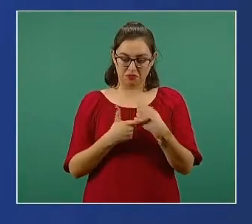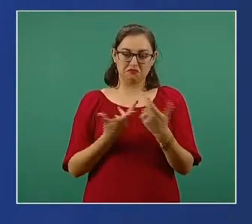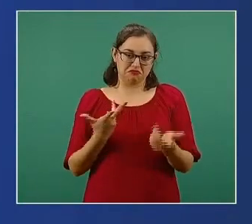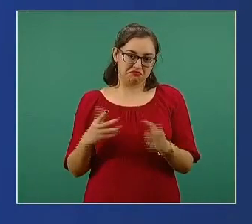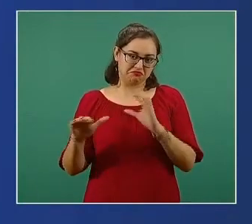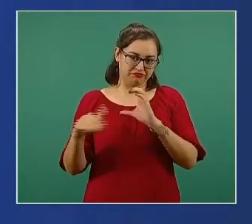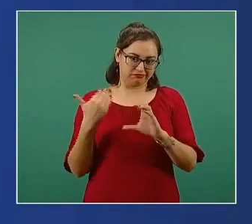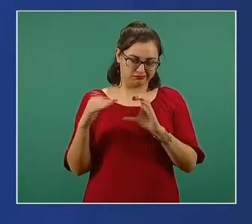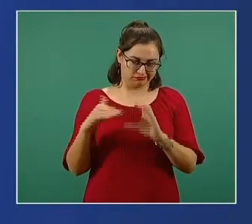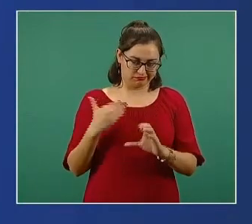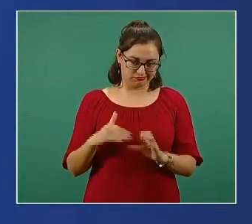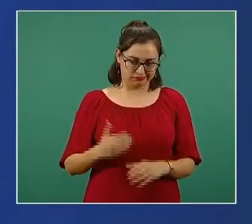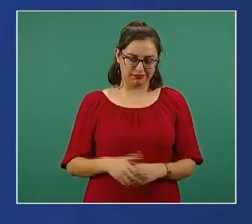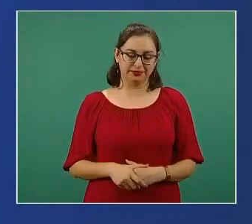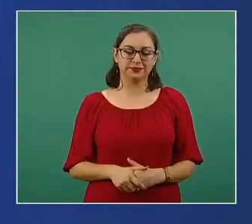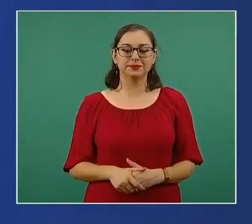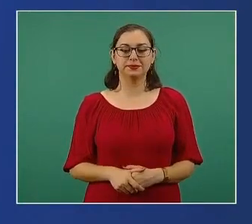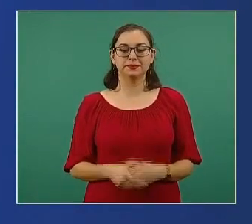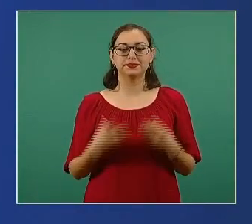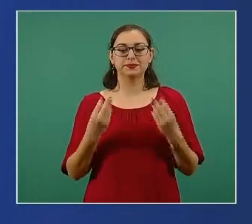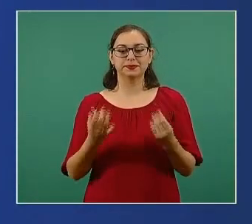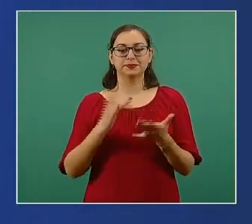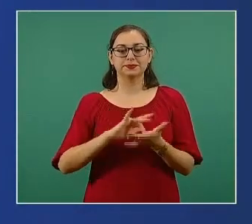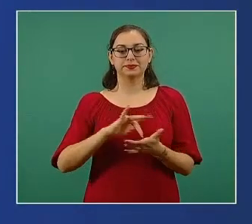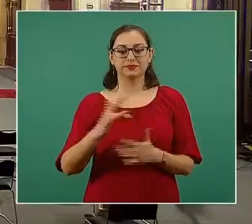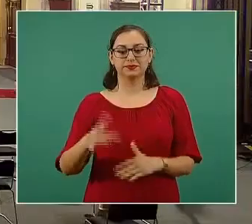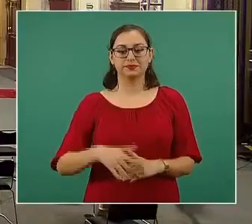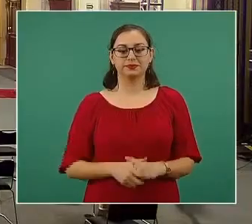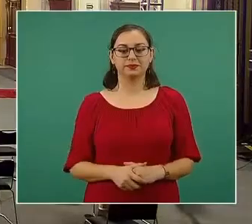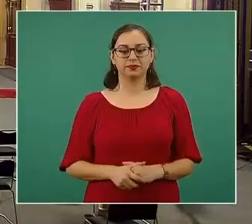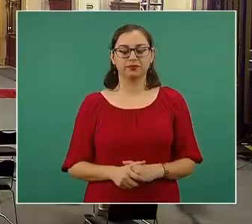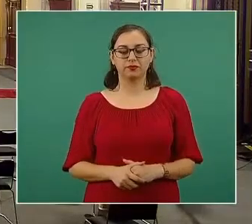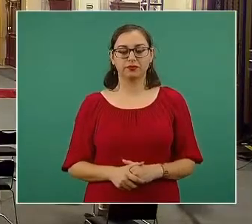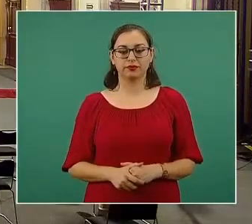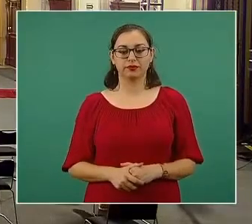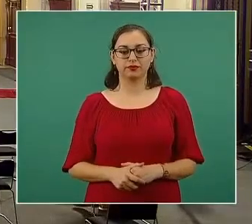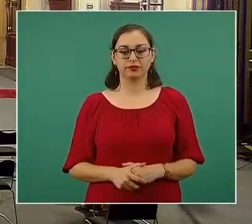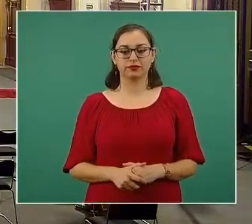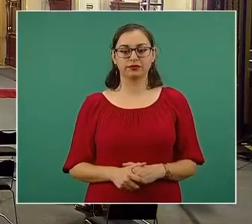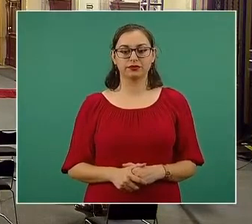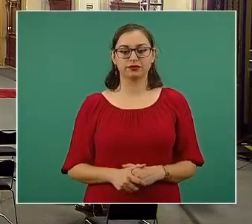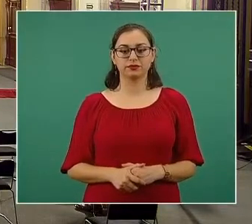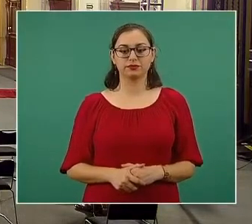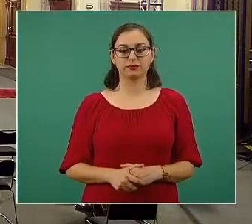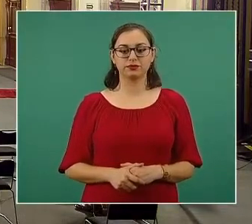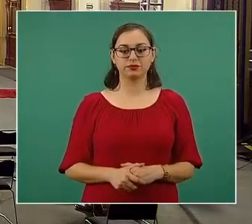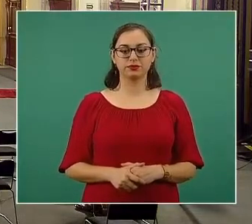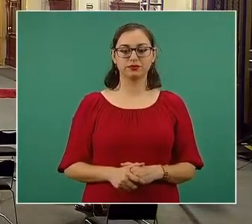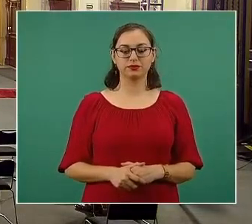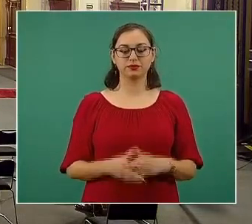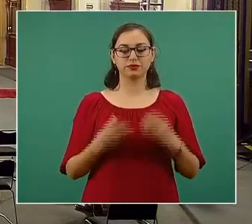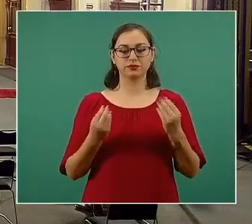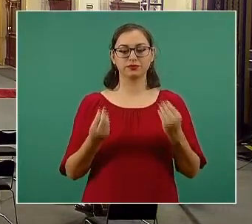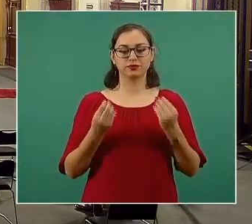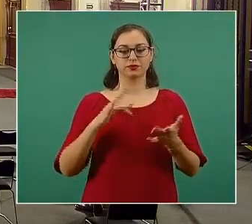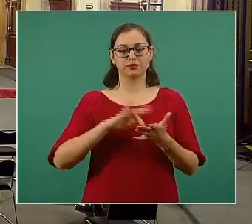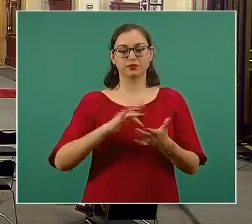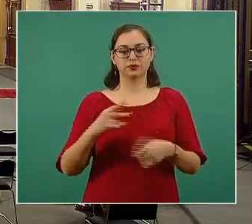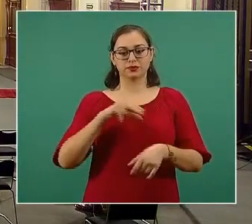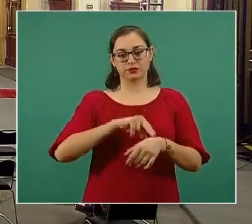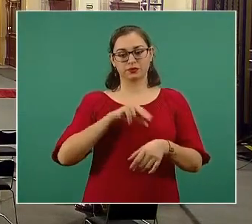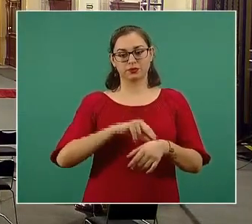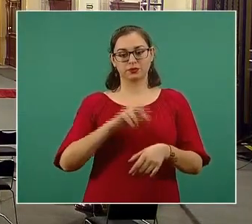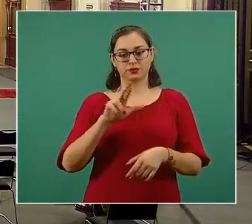buzon.covid@salud.gov.mx. Muchas gracias. Muchas gracias, doctor Ricardo